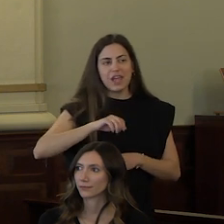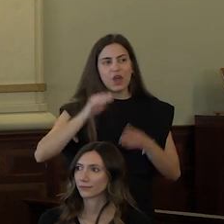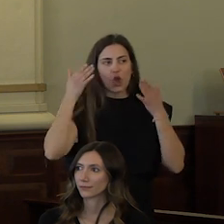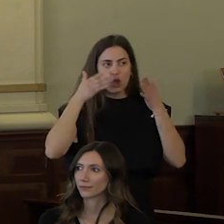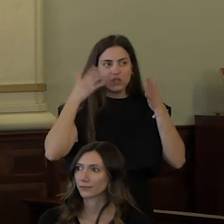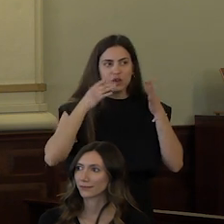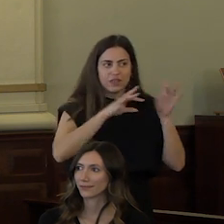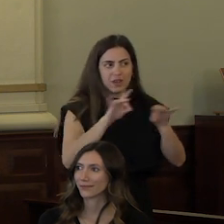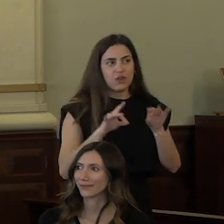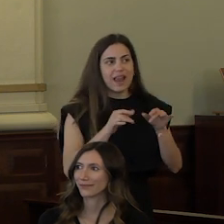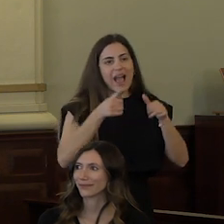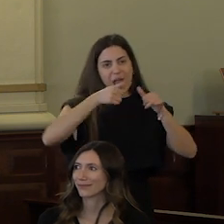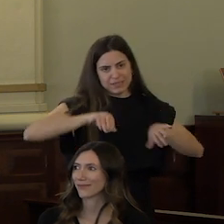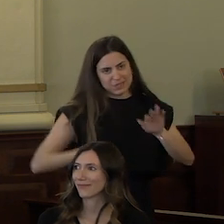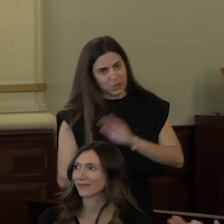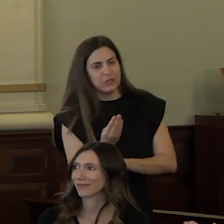aquí, de la tierra.